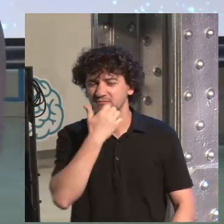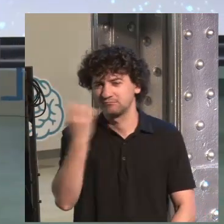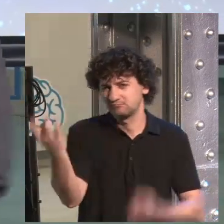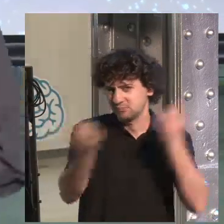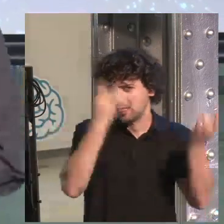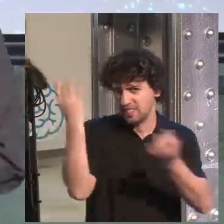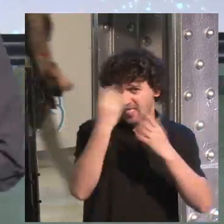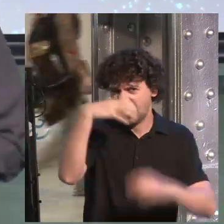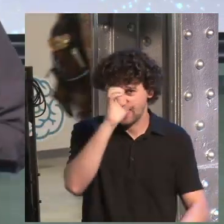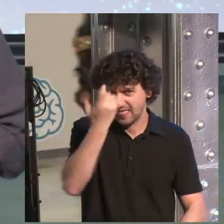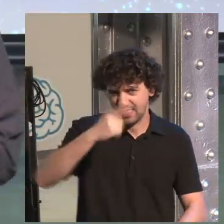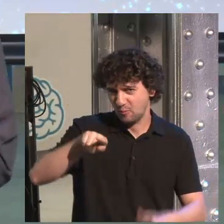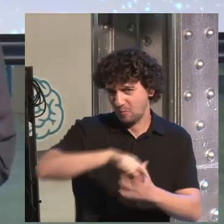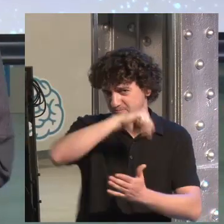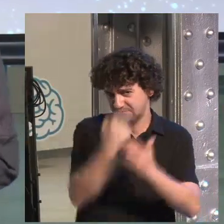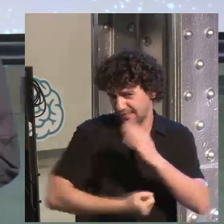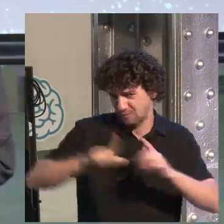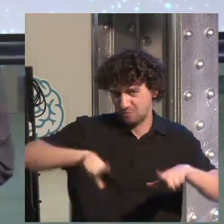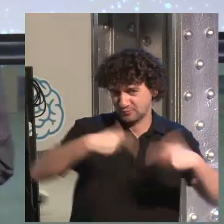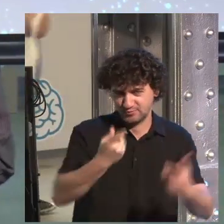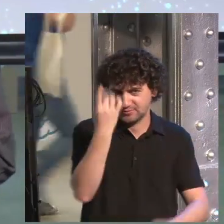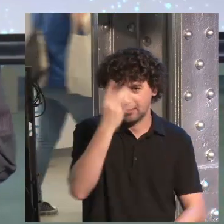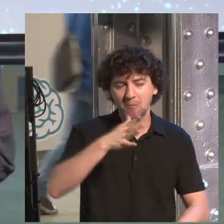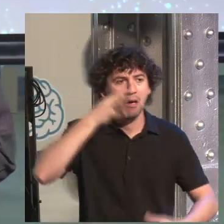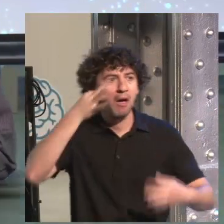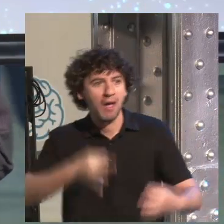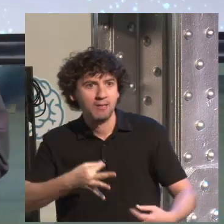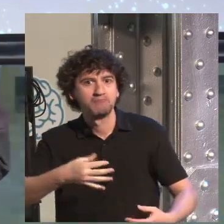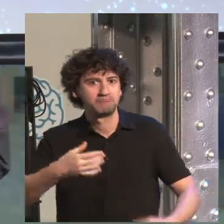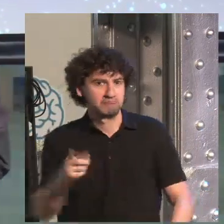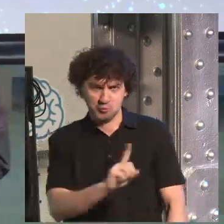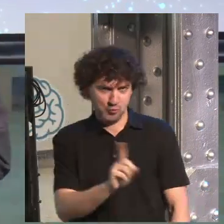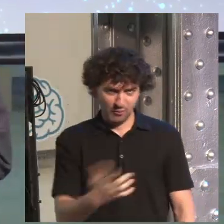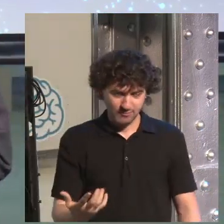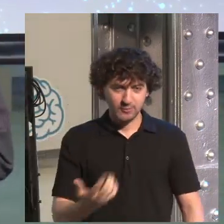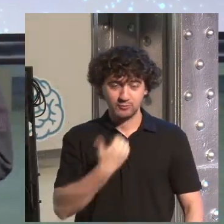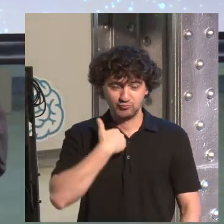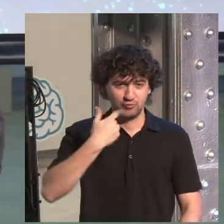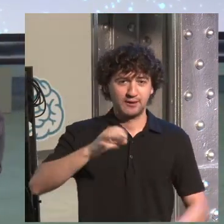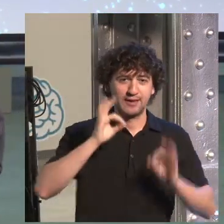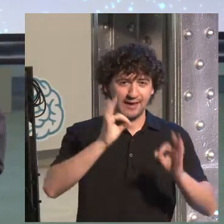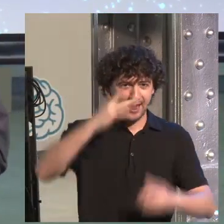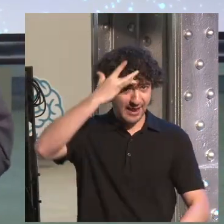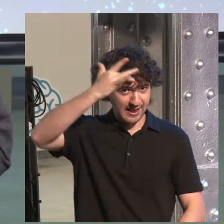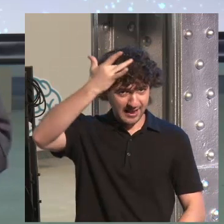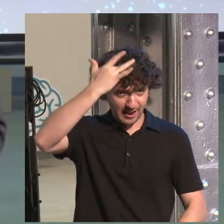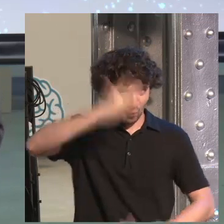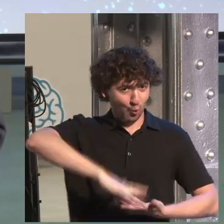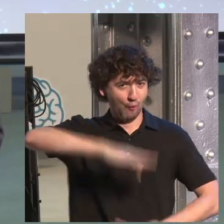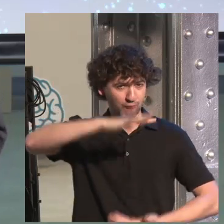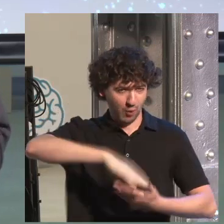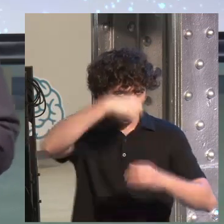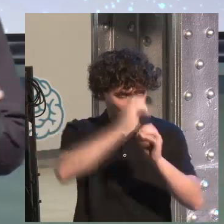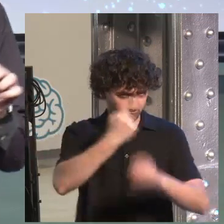es ciencia ni es nada y sin embargo parece creíble. Como esto, yo soy neurobiólogo, de que usamos solo